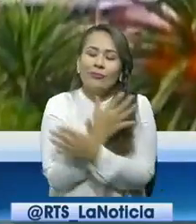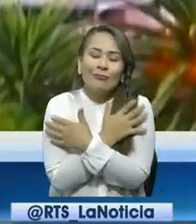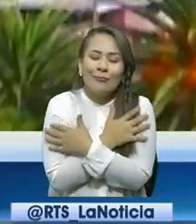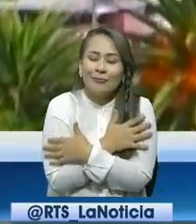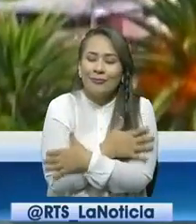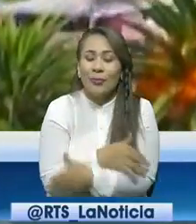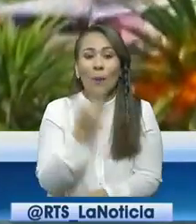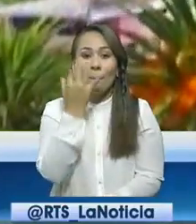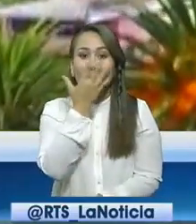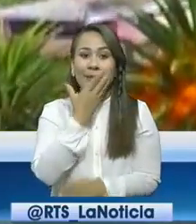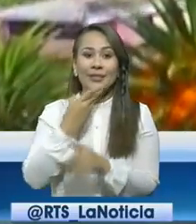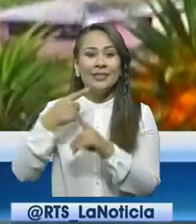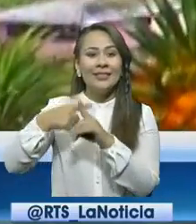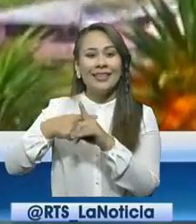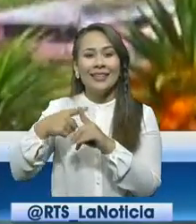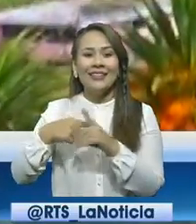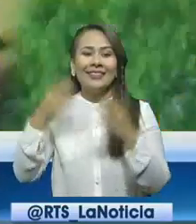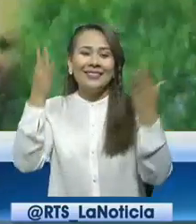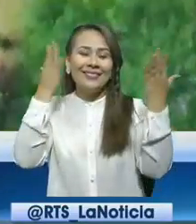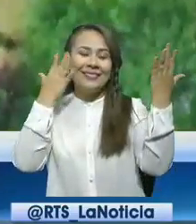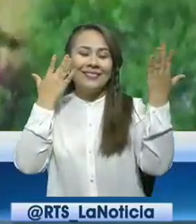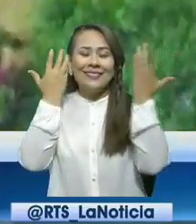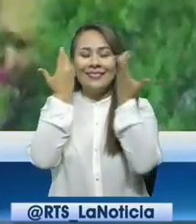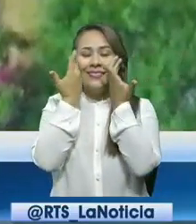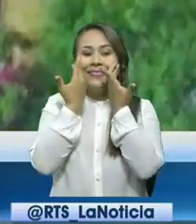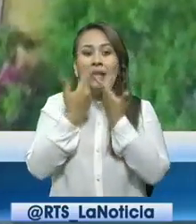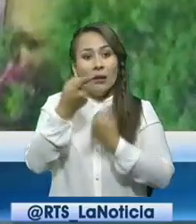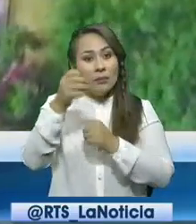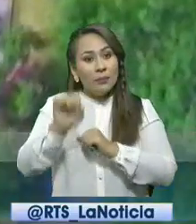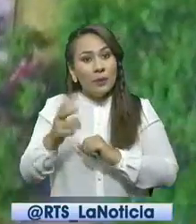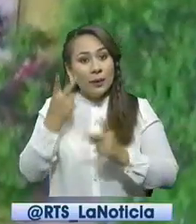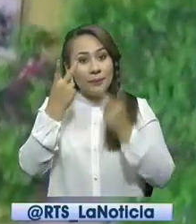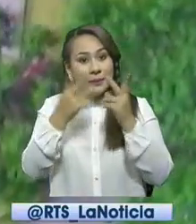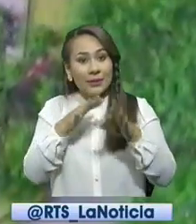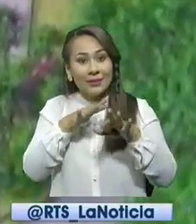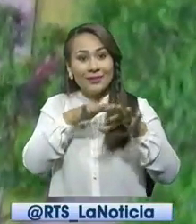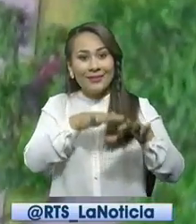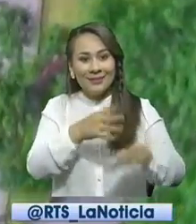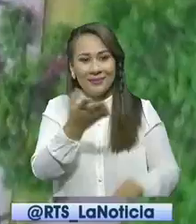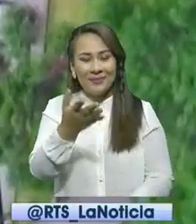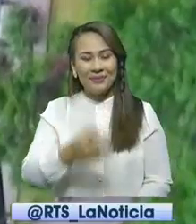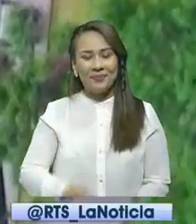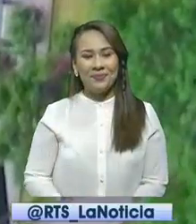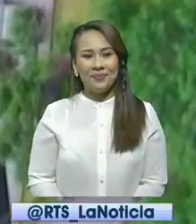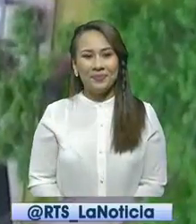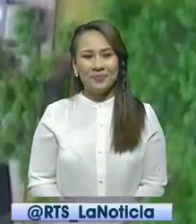de un clima cálido entre hermosos paisajes, digno de visitar, informó Sofía Vintimilla.